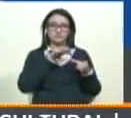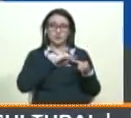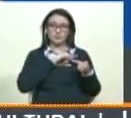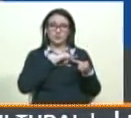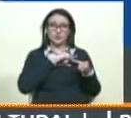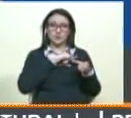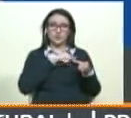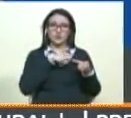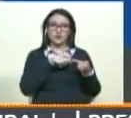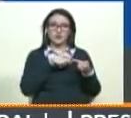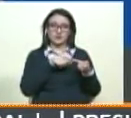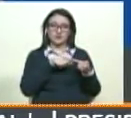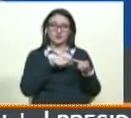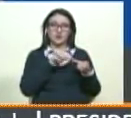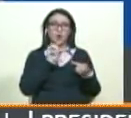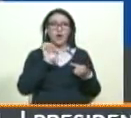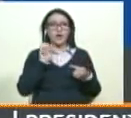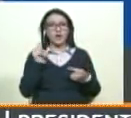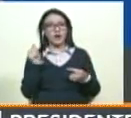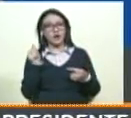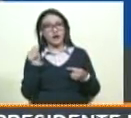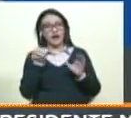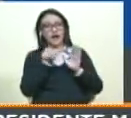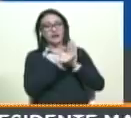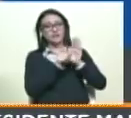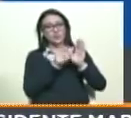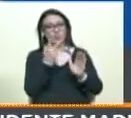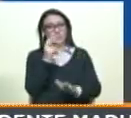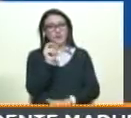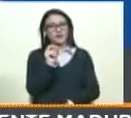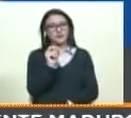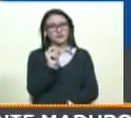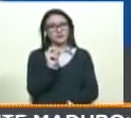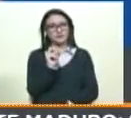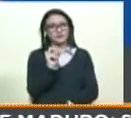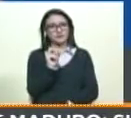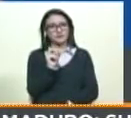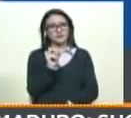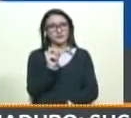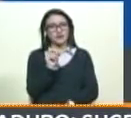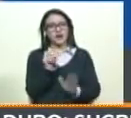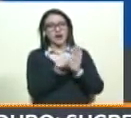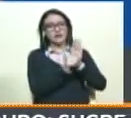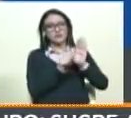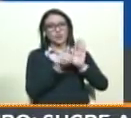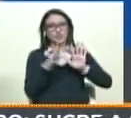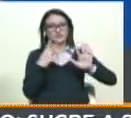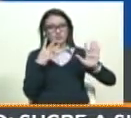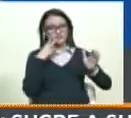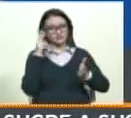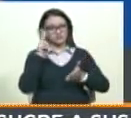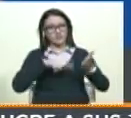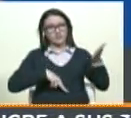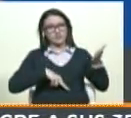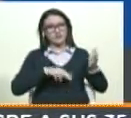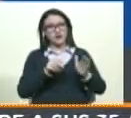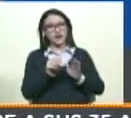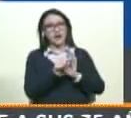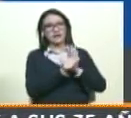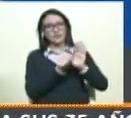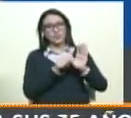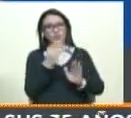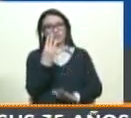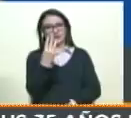Estados Americanos. El artículo 20 lo puedes leer, el artículo 19 lo puedes leer, el artículo